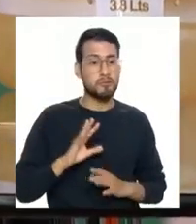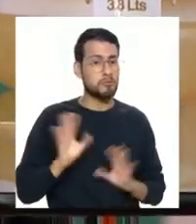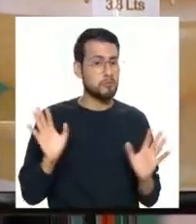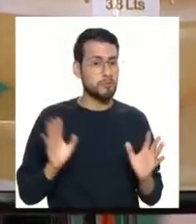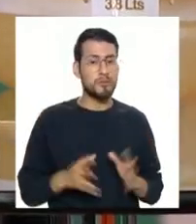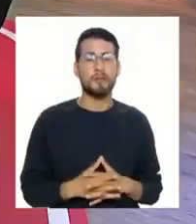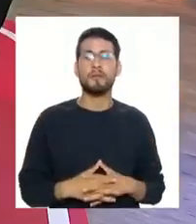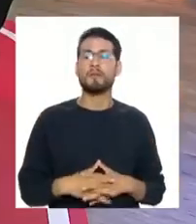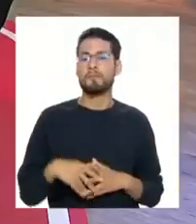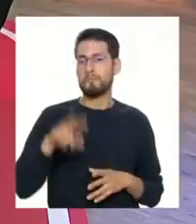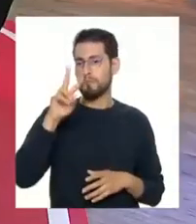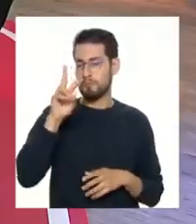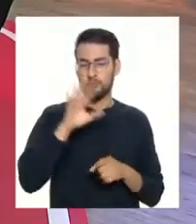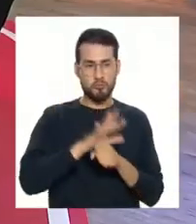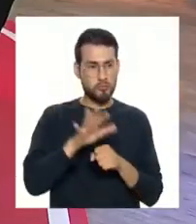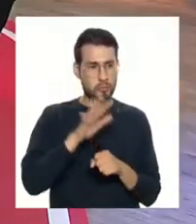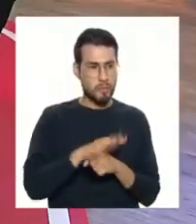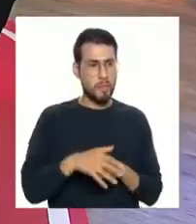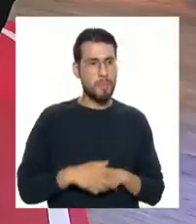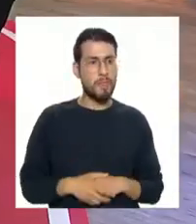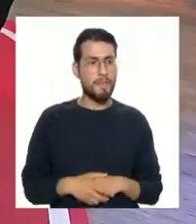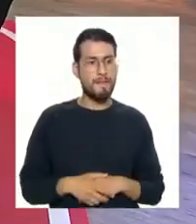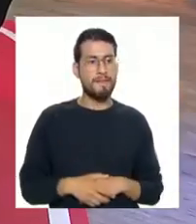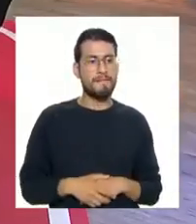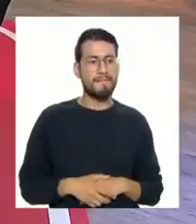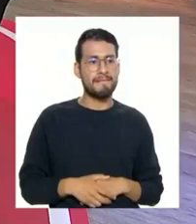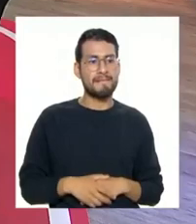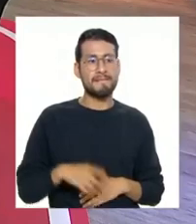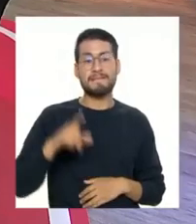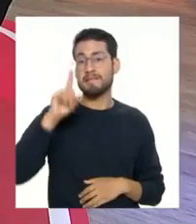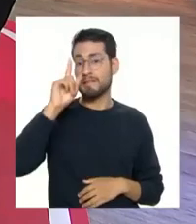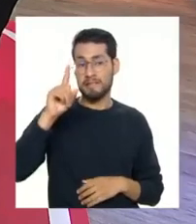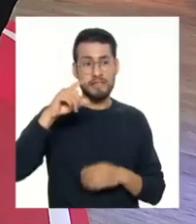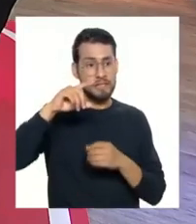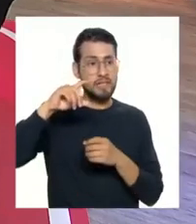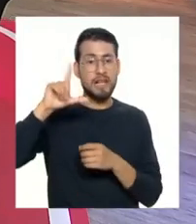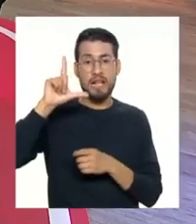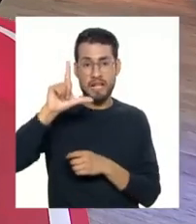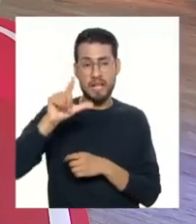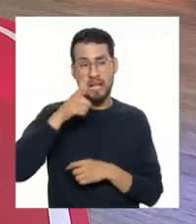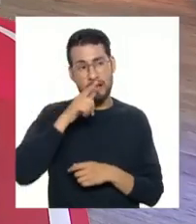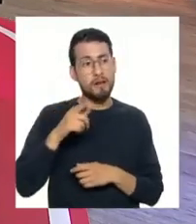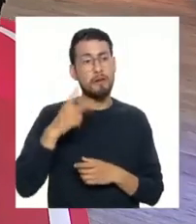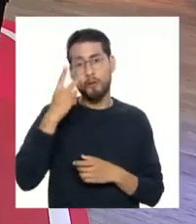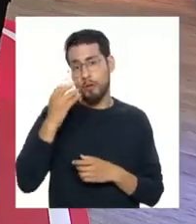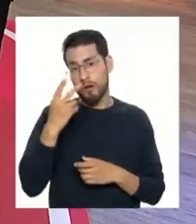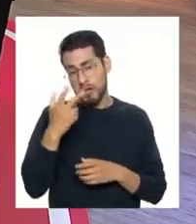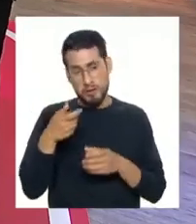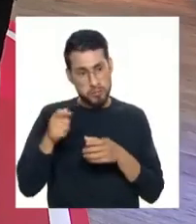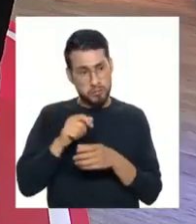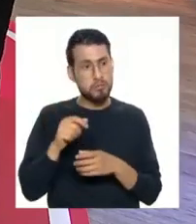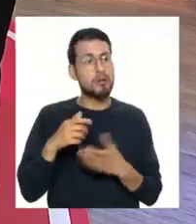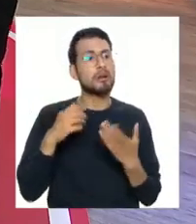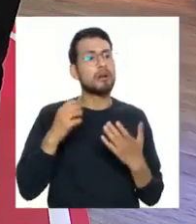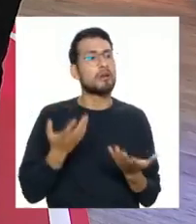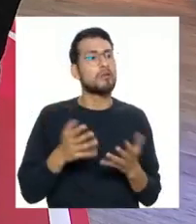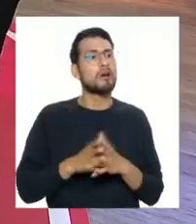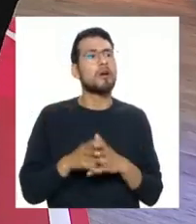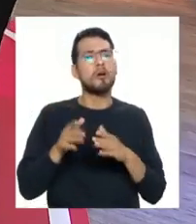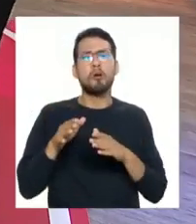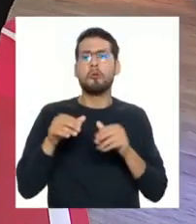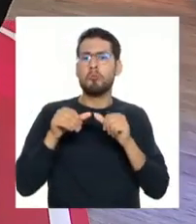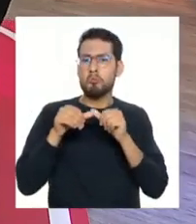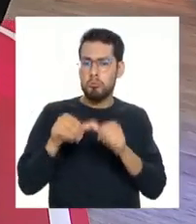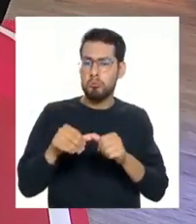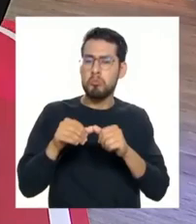Dos cucharaditas, ¿verdad? Con eso, suficiente. Con un litro de agua. En un litro de agua. En un litro de dos, agua. Tres cucharaditas en un litro de agua y ponemos a